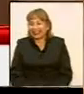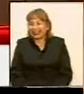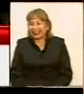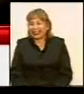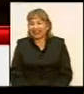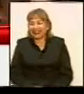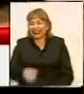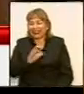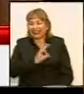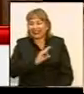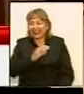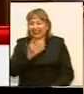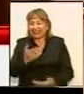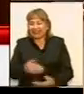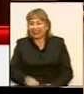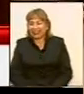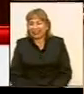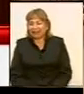reconocimiento.